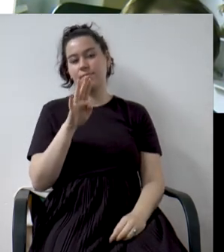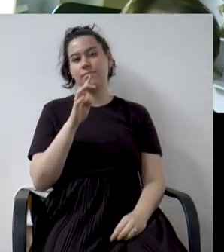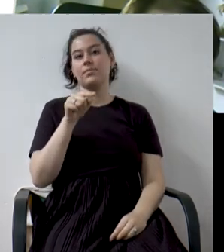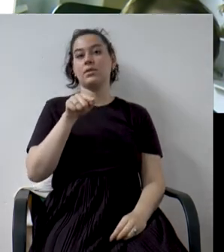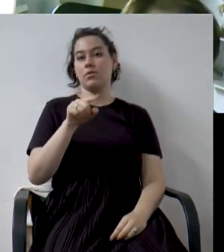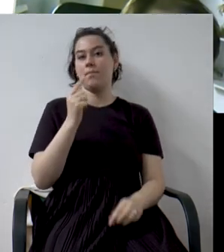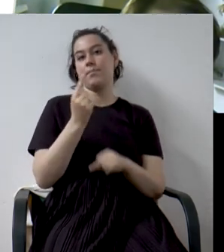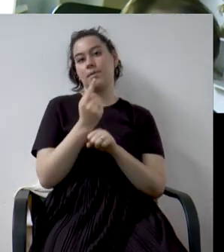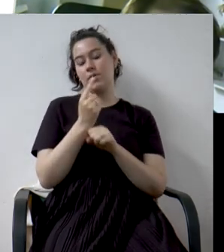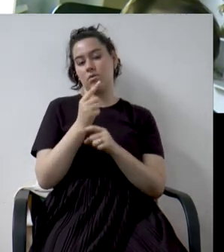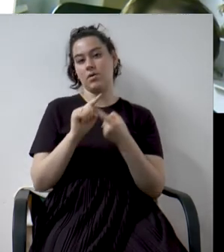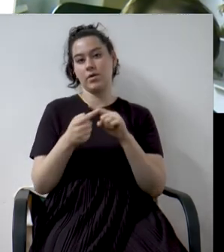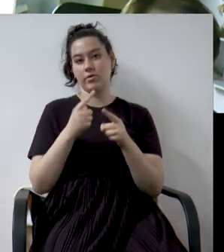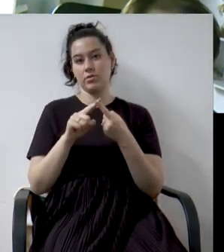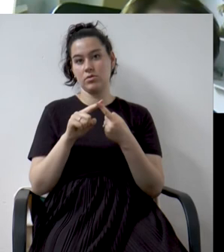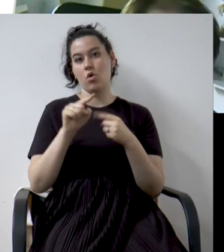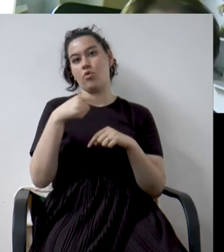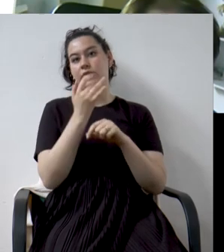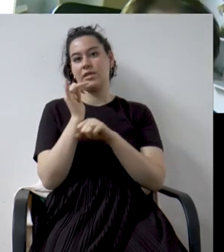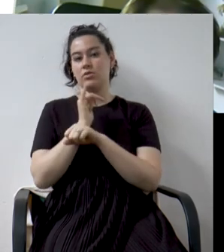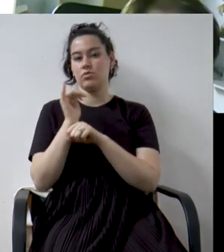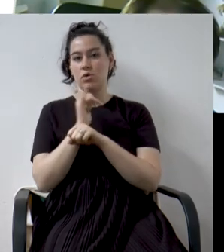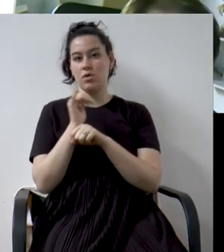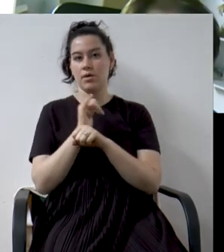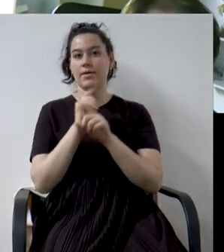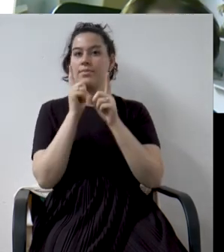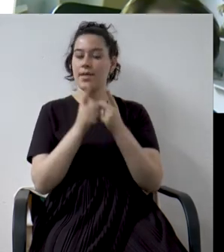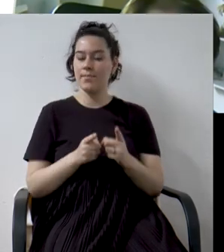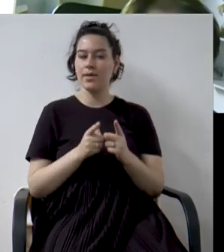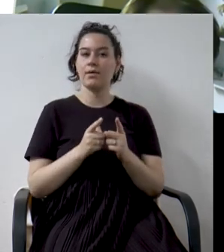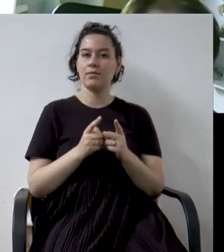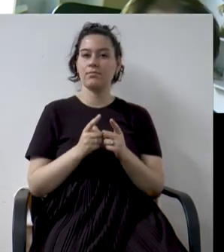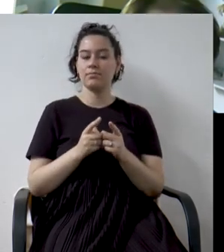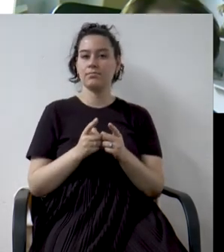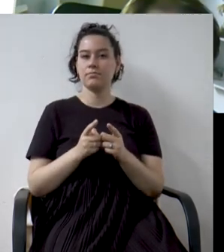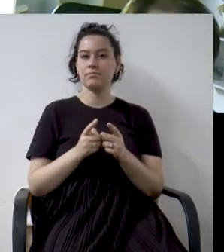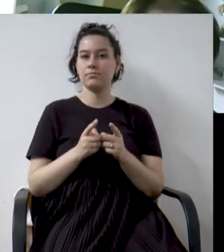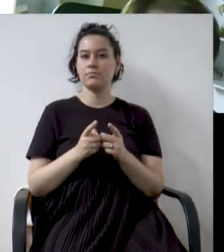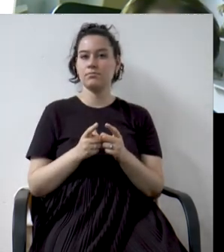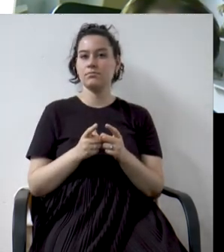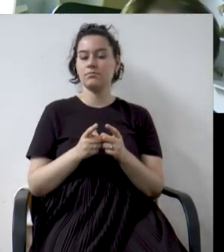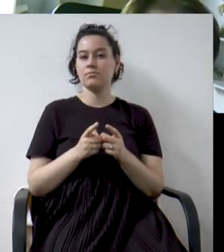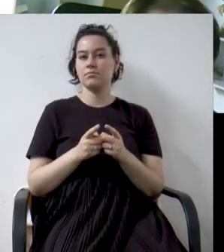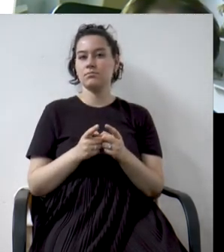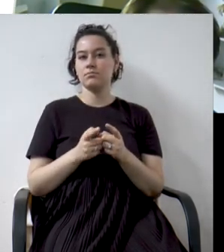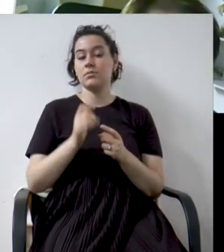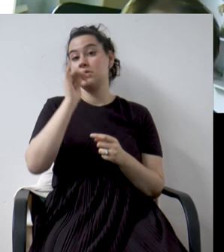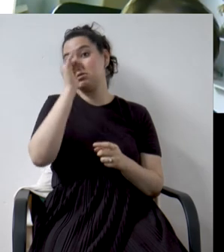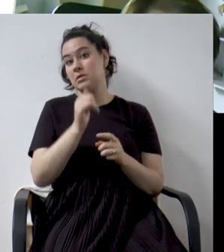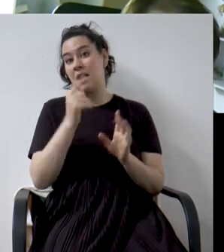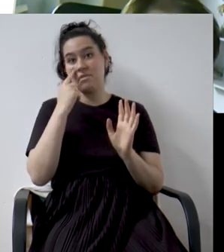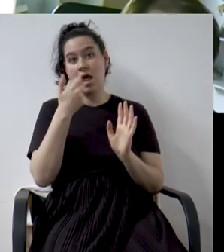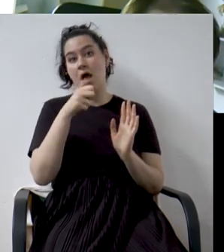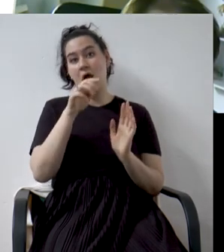una primera vinculación con otras instituciones. En Rivera ese diálogo no fue tan productivo, si bien